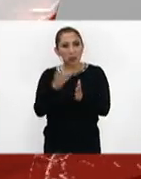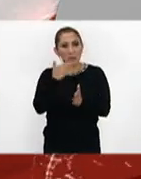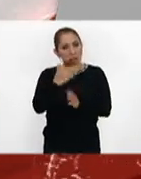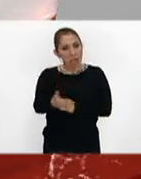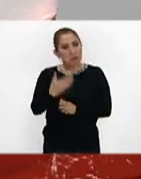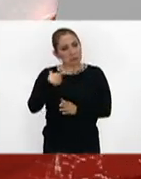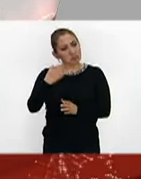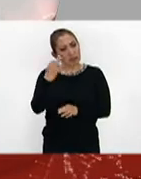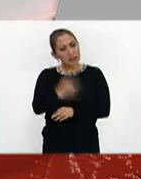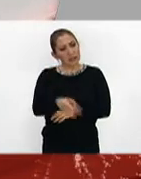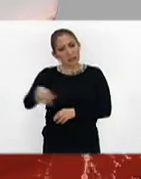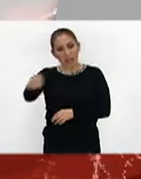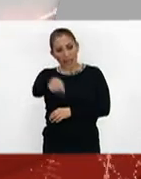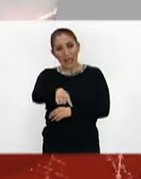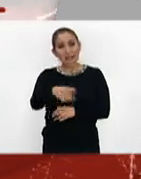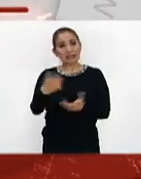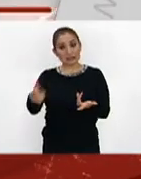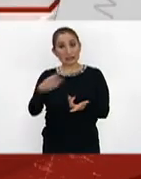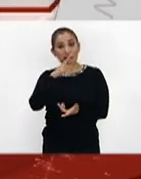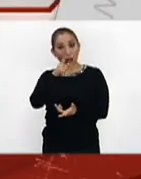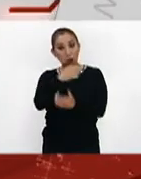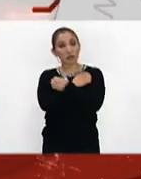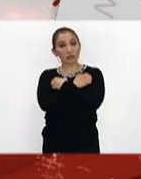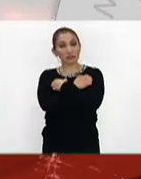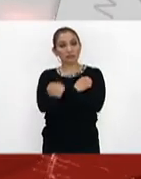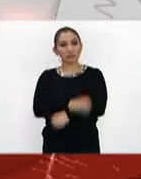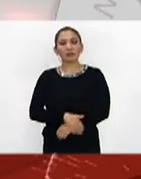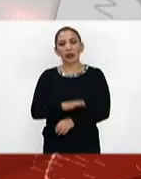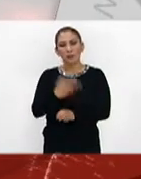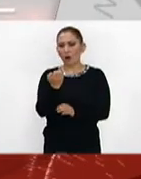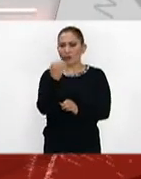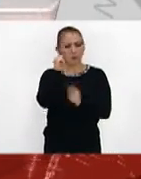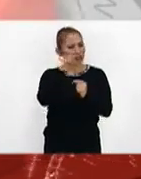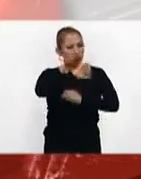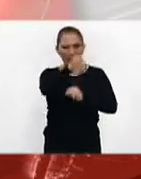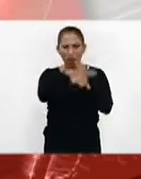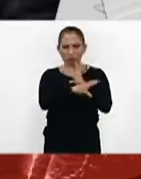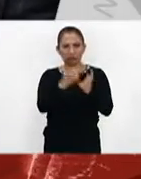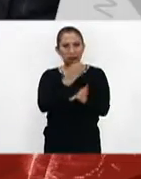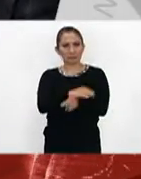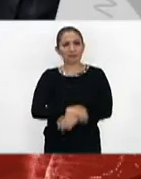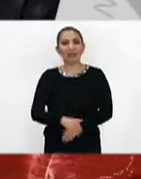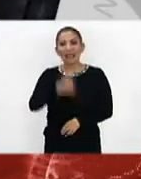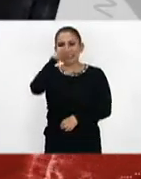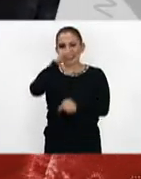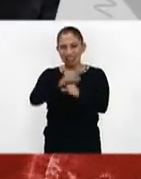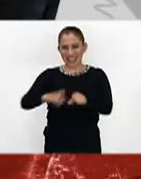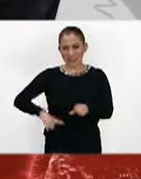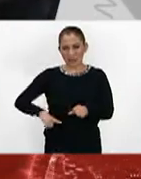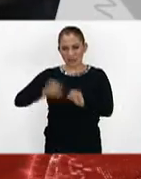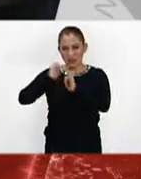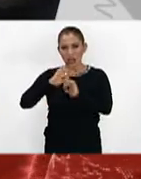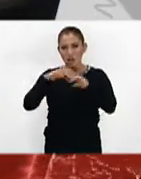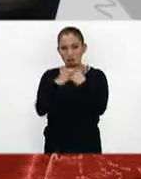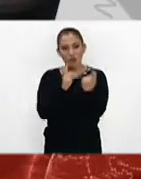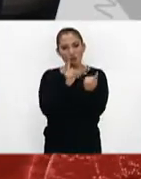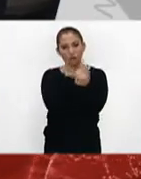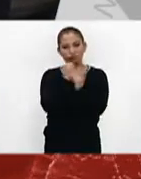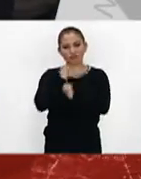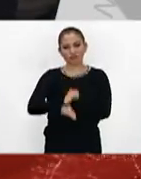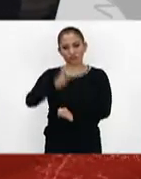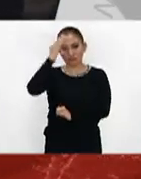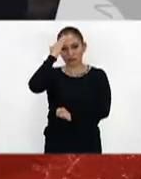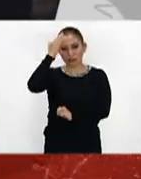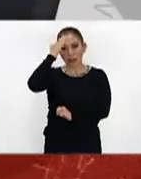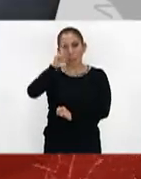favorecida es precisamente una mejor educación, por encima de cualquier otro. El secretario de Gobernación se reúne con el dirigente nacional